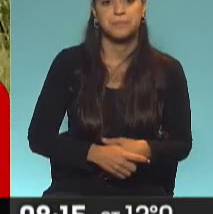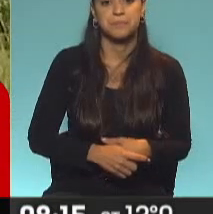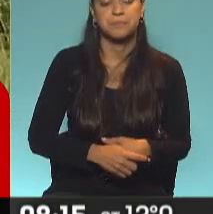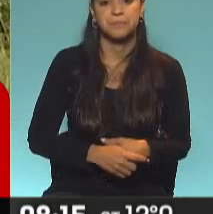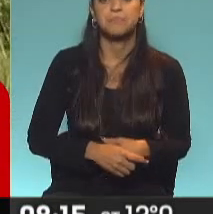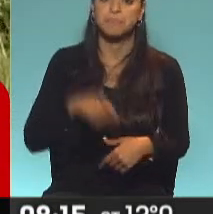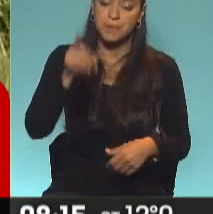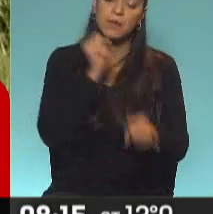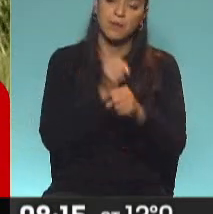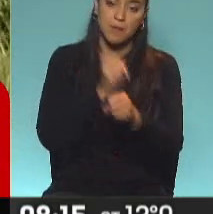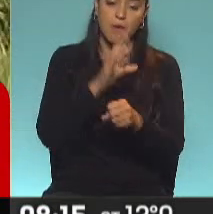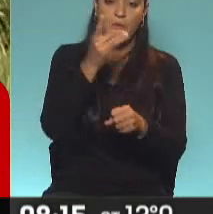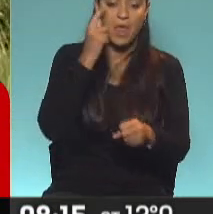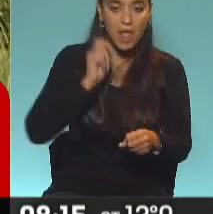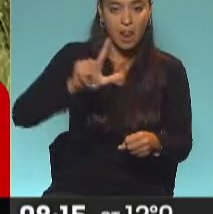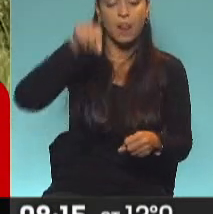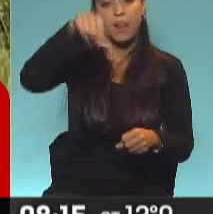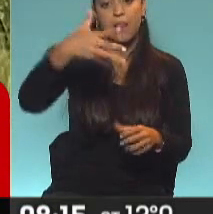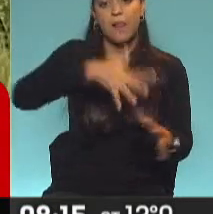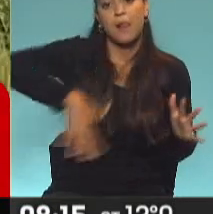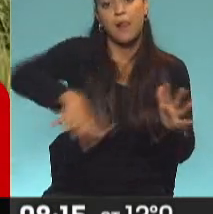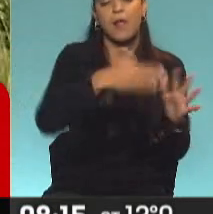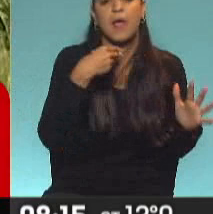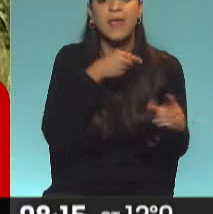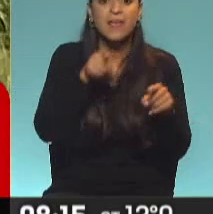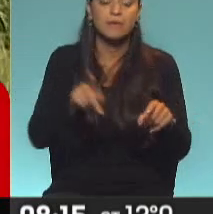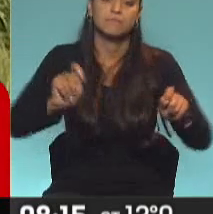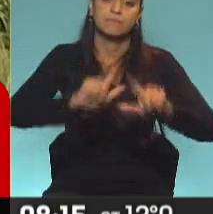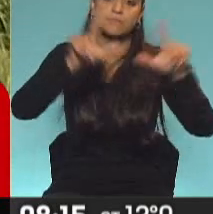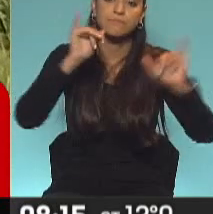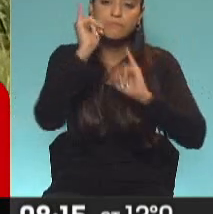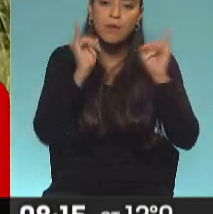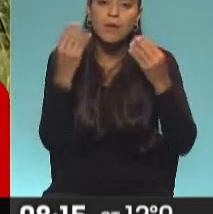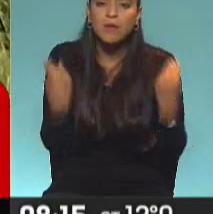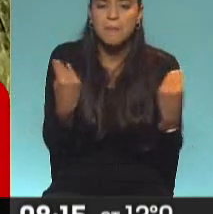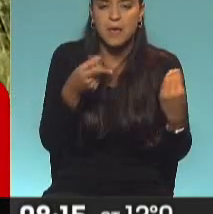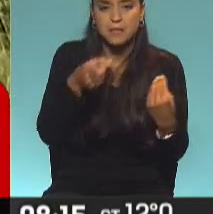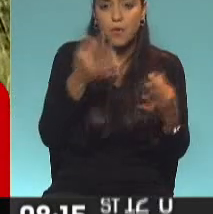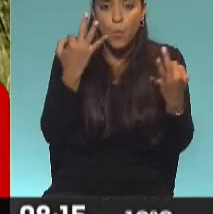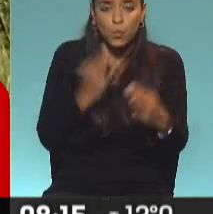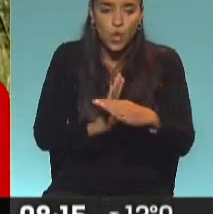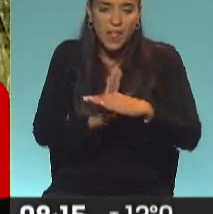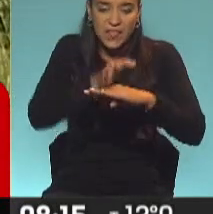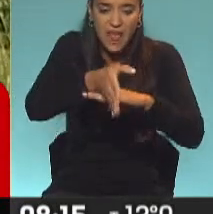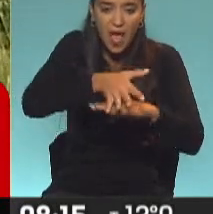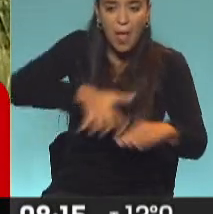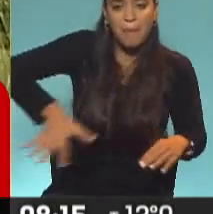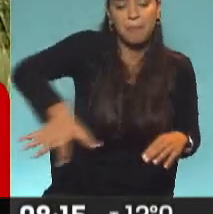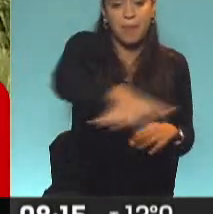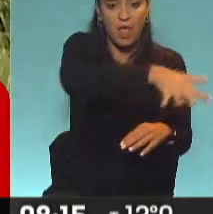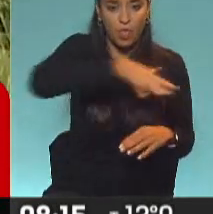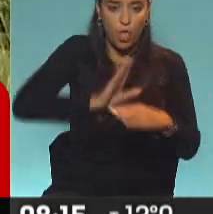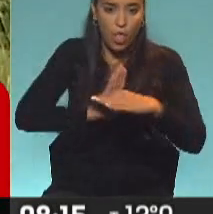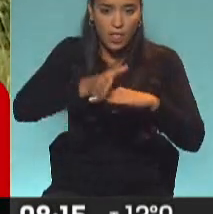Bueno, allí el trabajo, Daniel Castaño, en Guernica. Estas son las imágenes de lo que está sucediendo justamente en la entrada de este predio, Vero, ¿no?